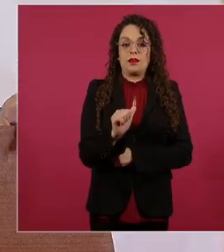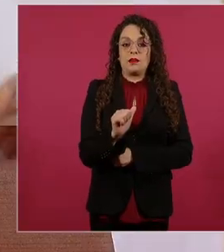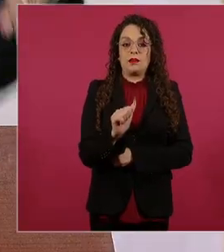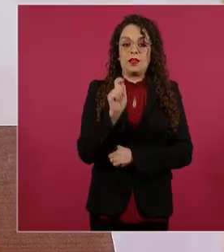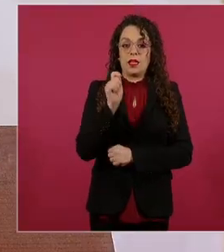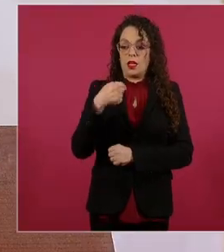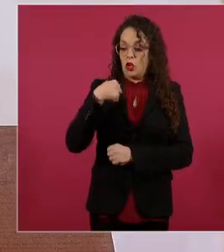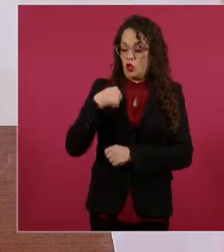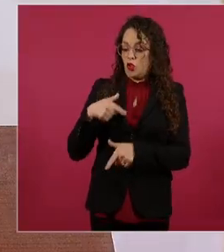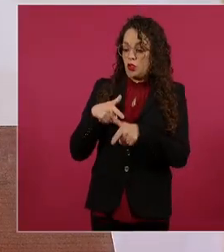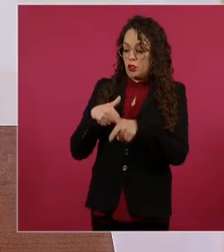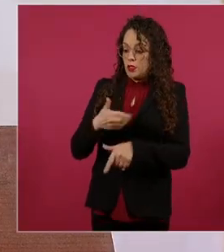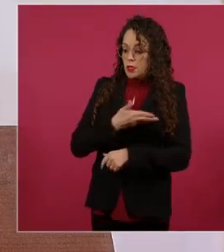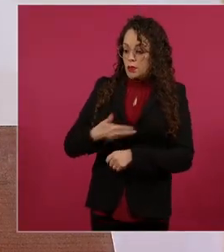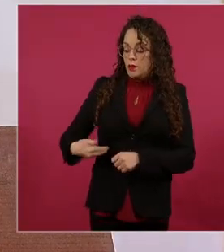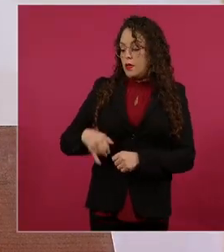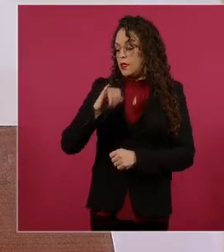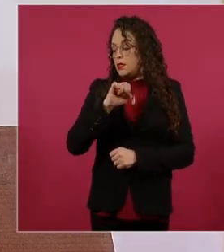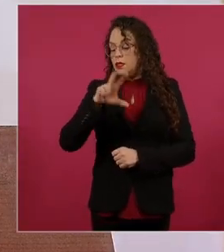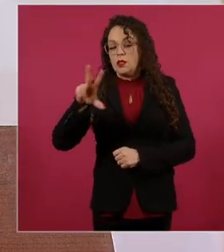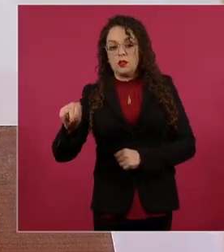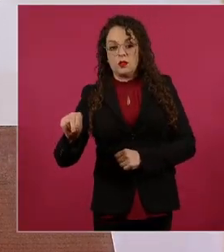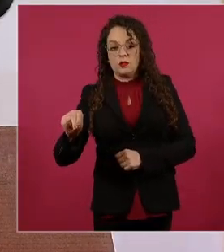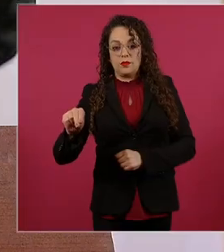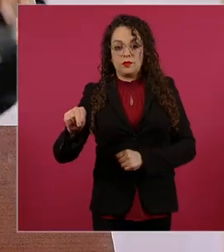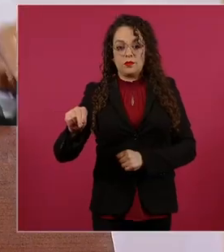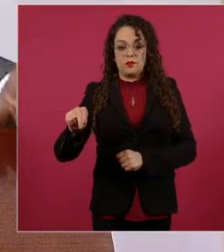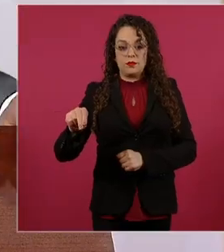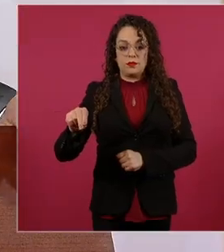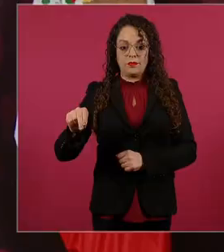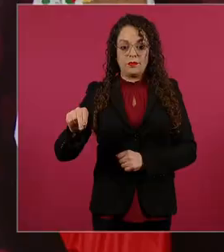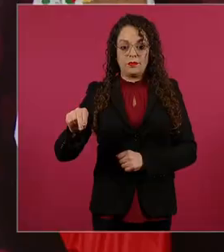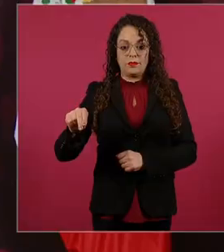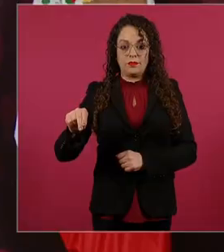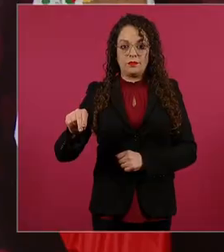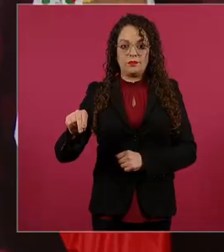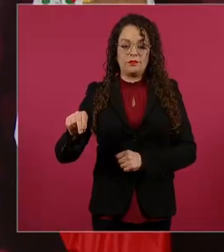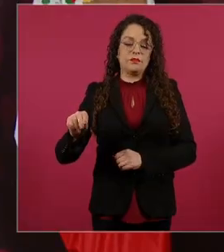y se va a ir a la allá Palenque